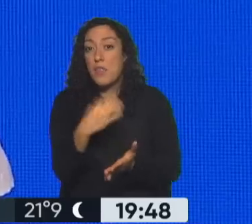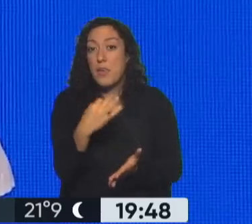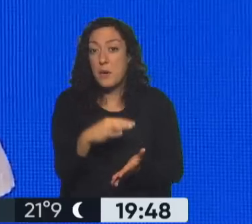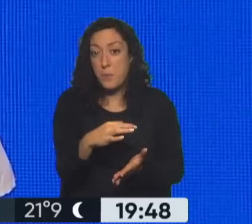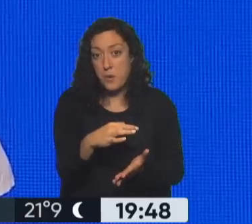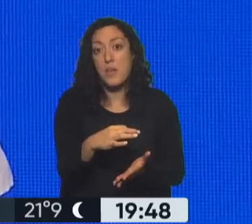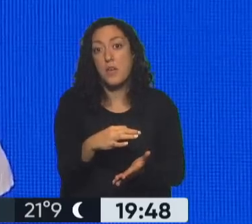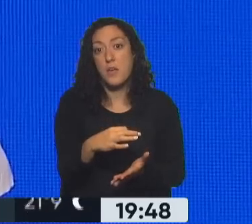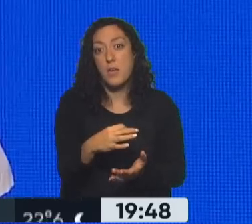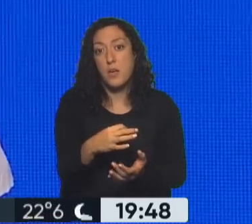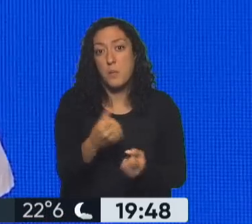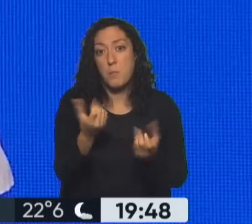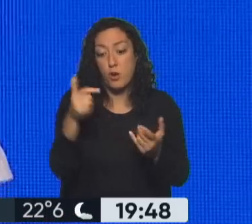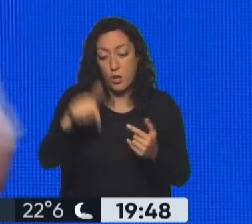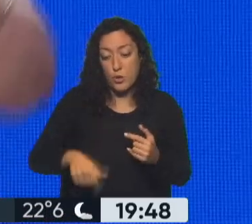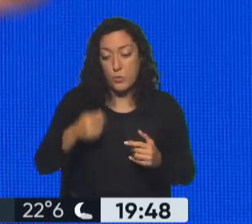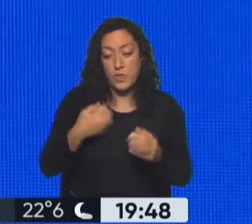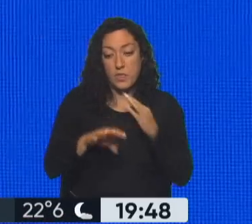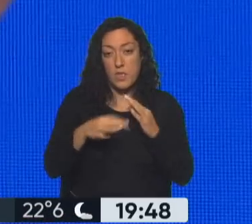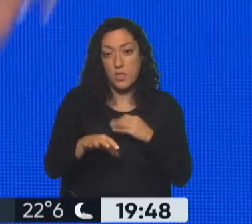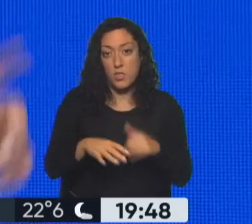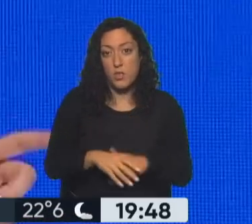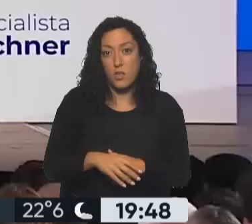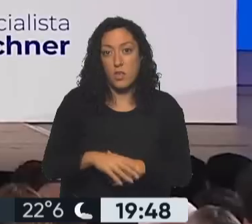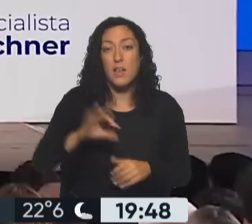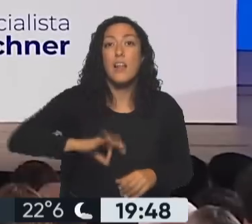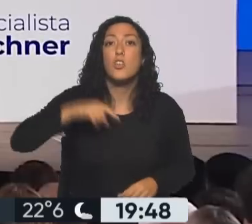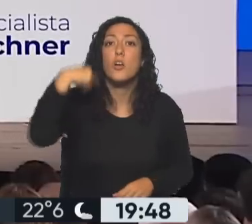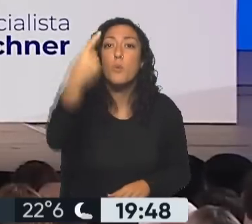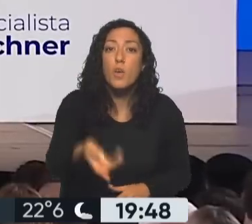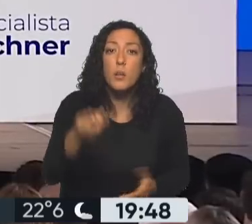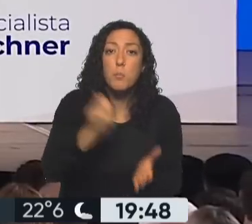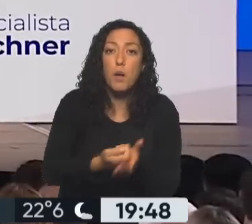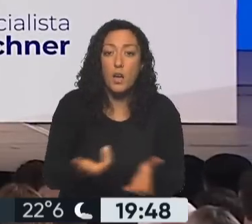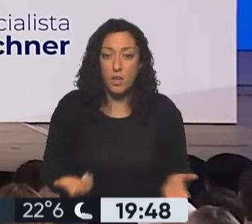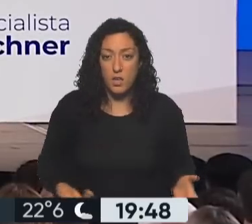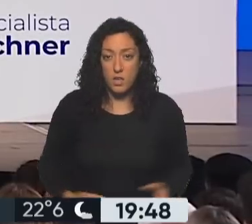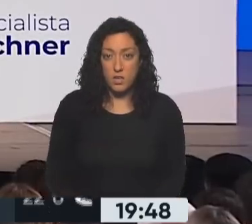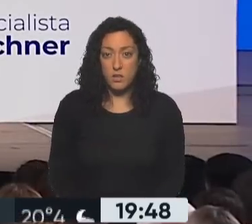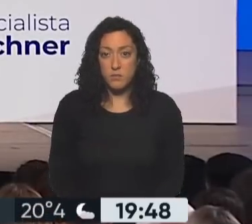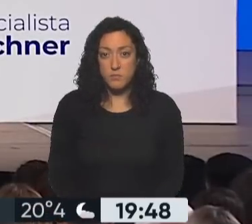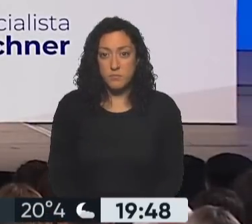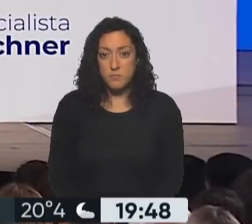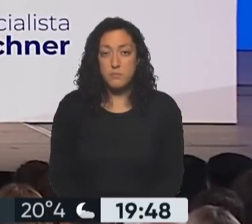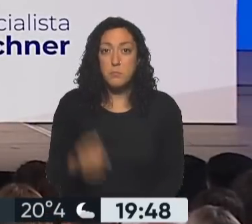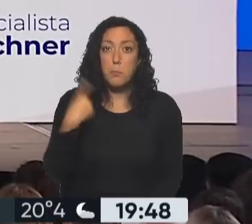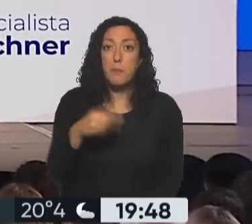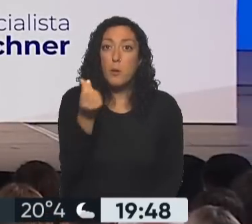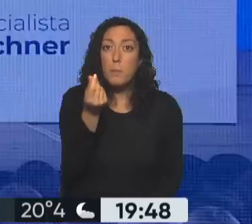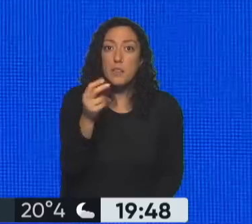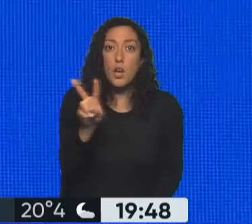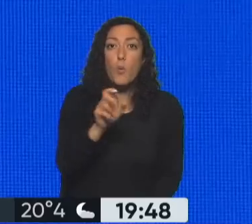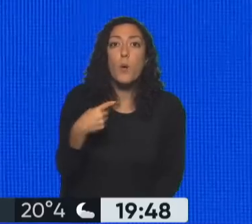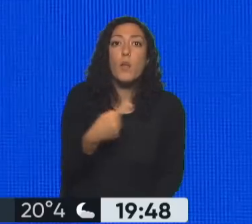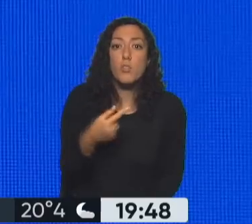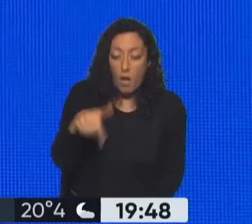sobre eso que te vende a vos hoy, recién el año que viene. Recién la paga el año que viene, pero la plata la agarró ahora.